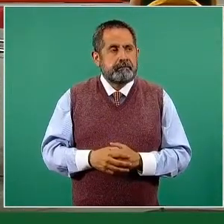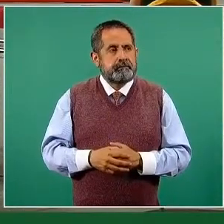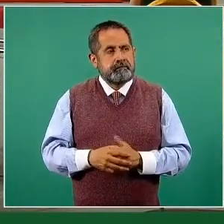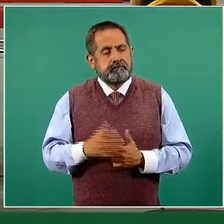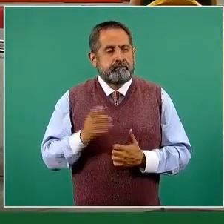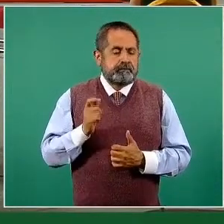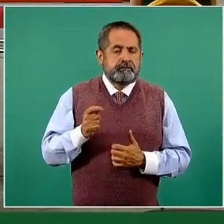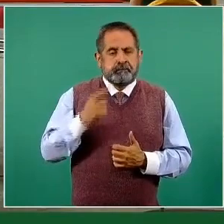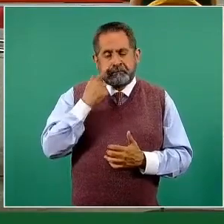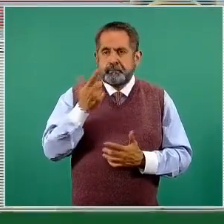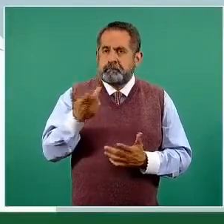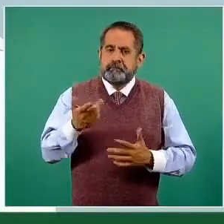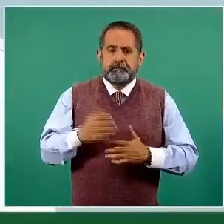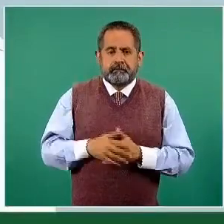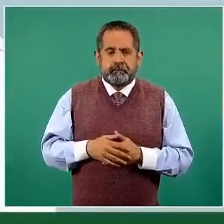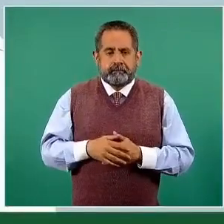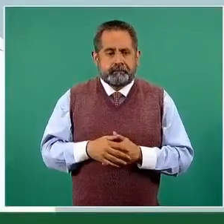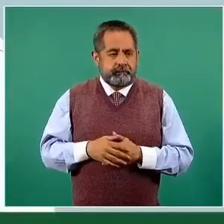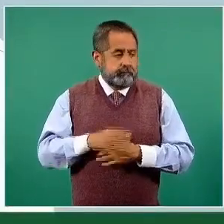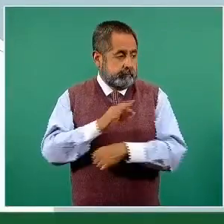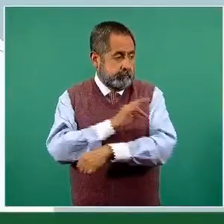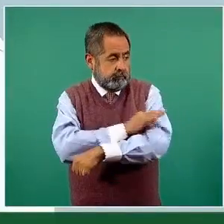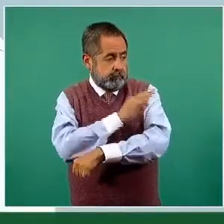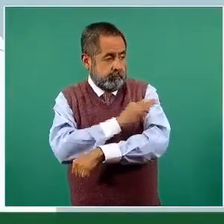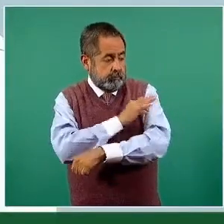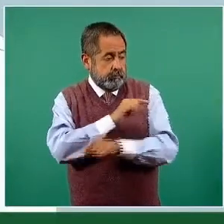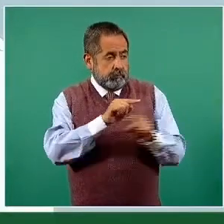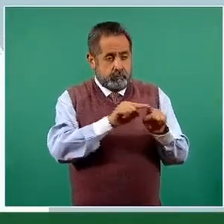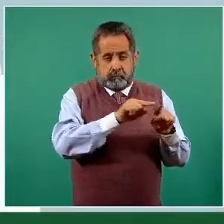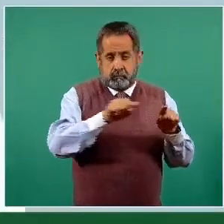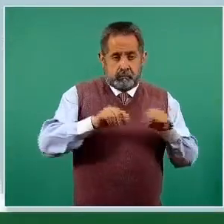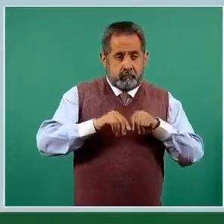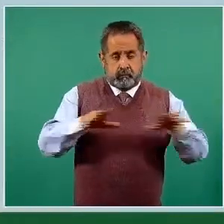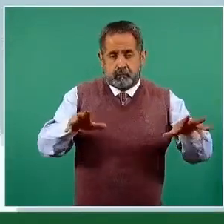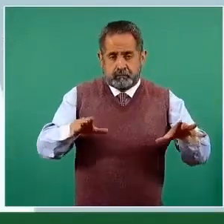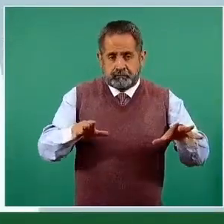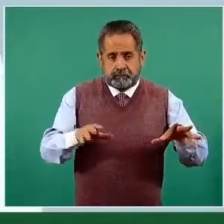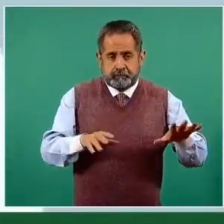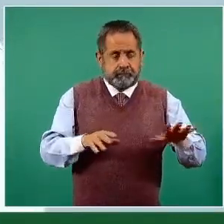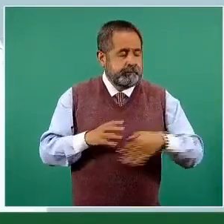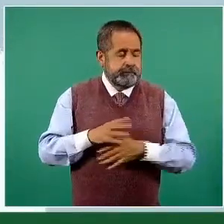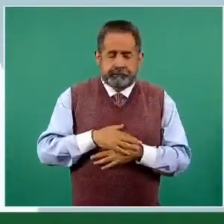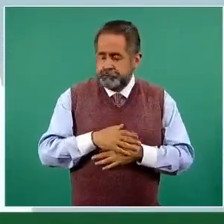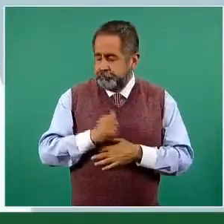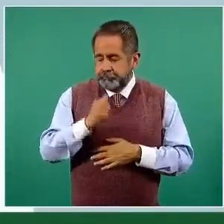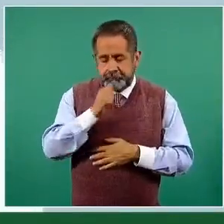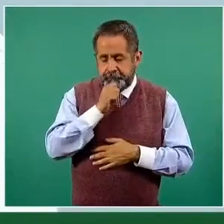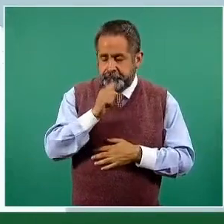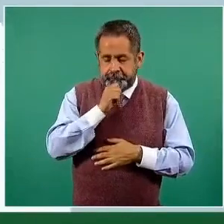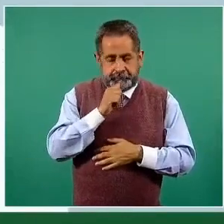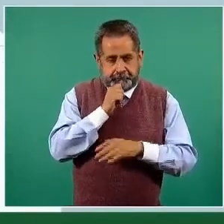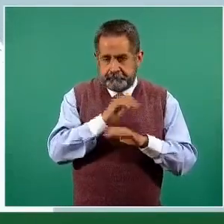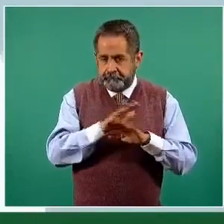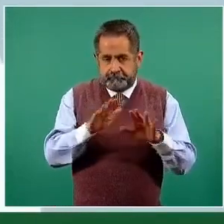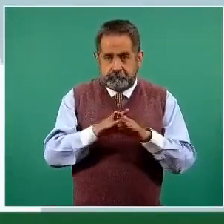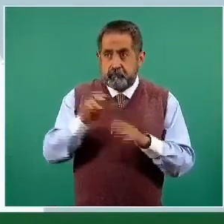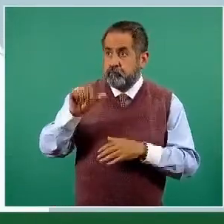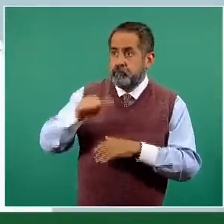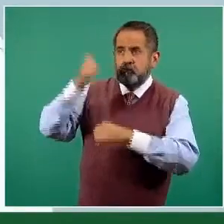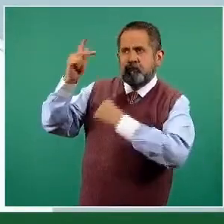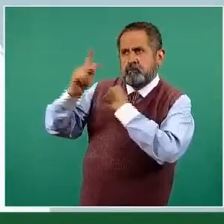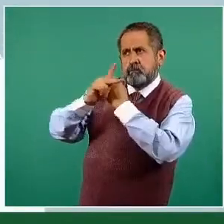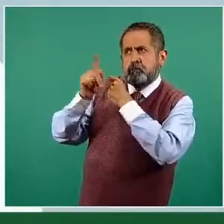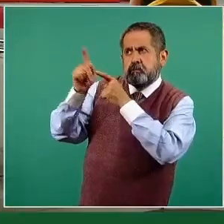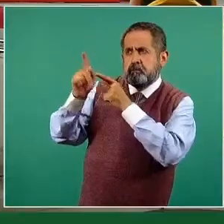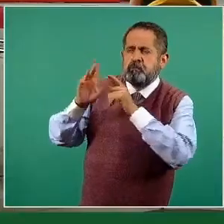el nivel o la cobertura de vacunación no nos permite, como probablemente en otros países ha permitido,